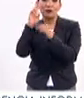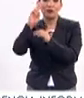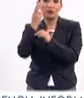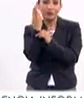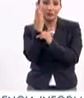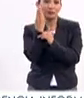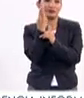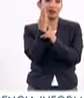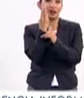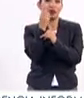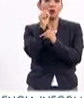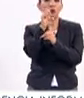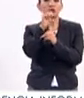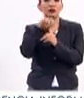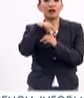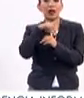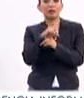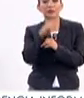página